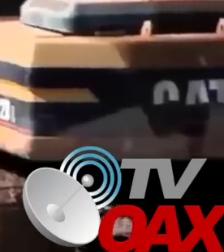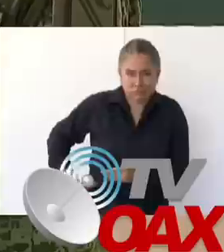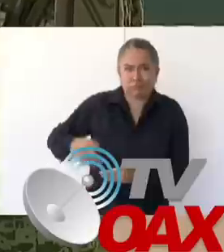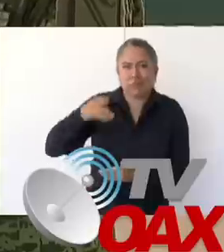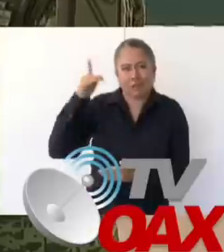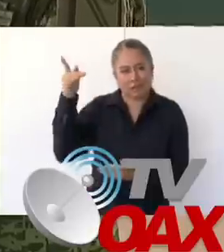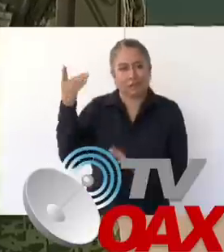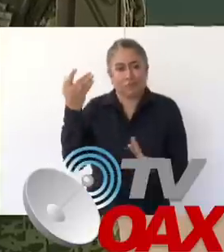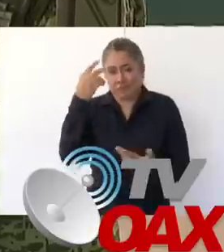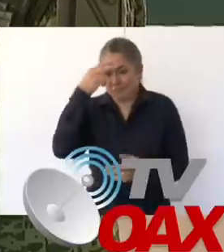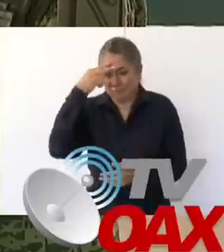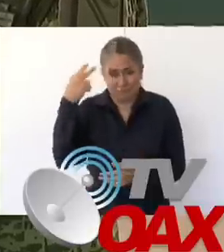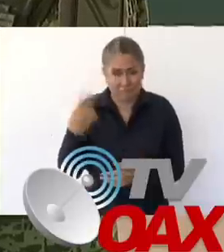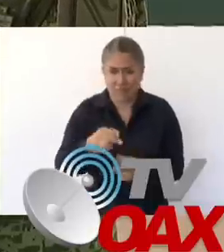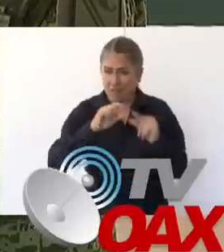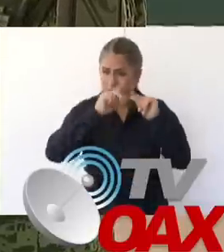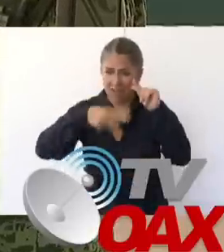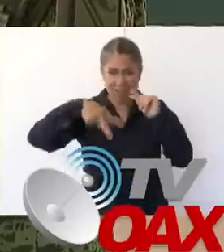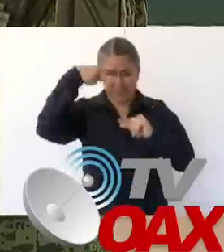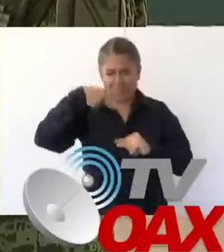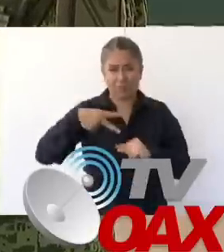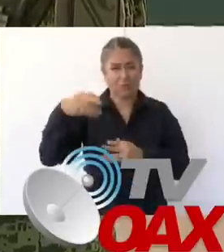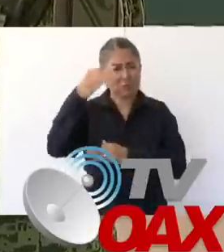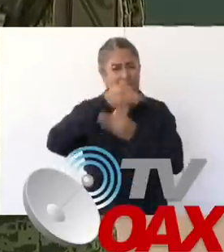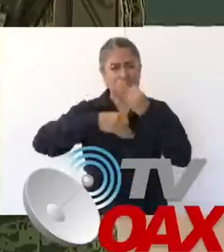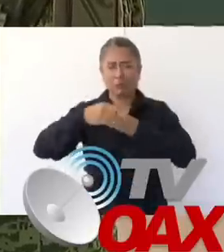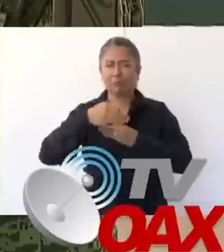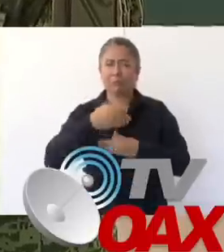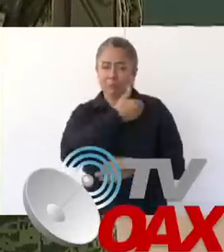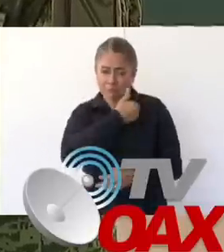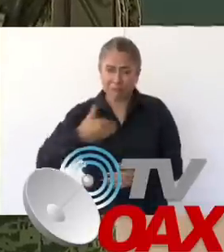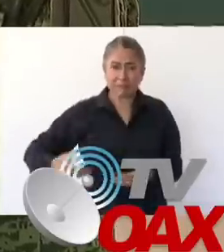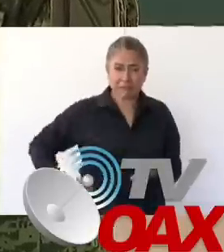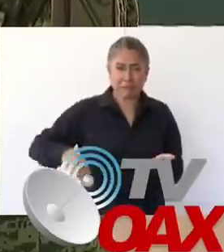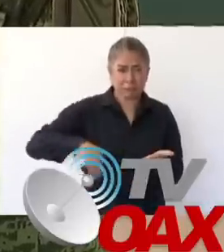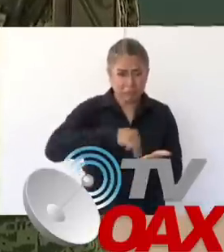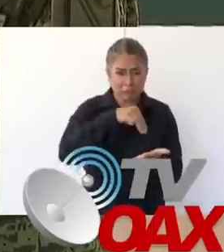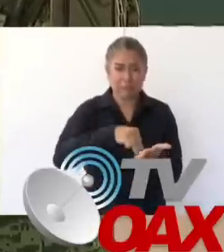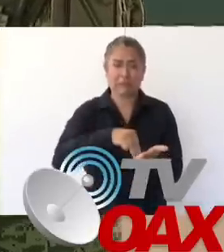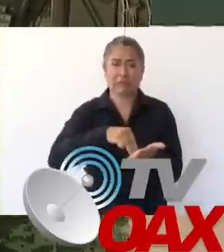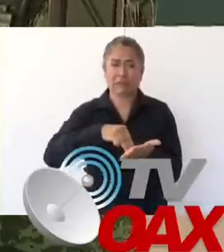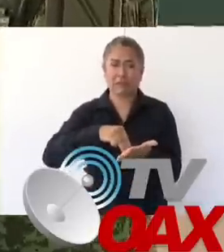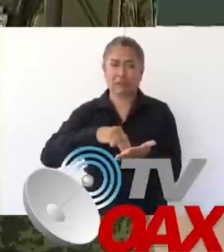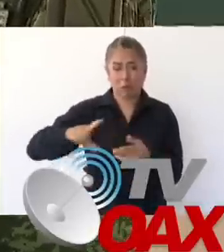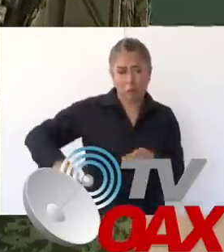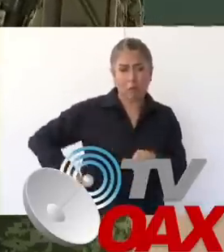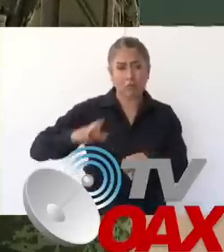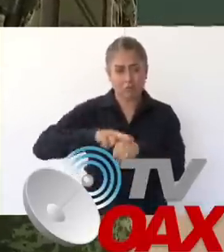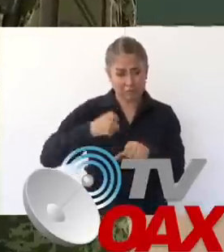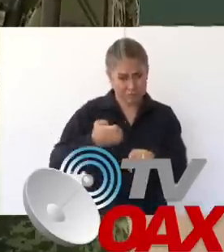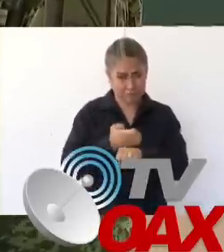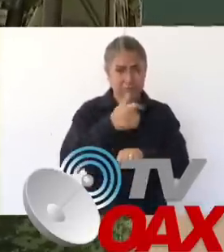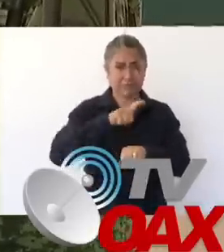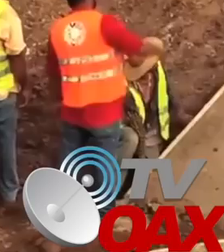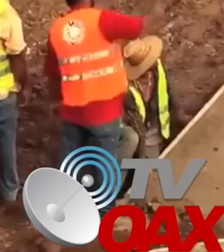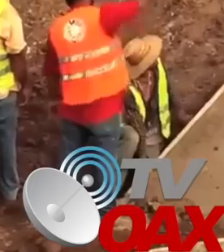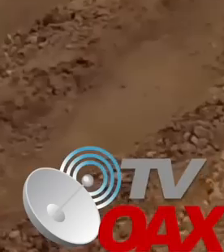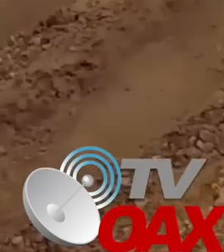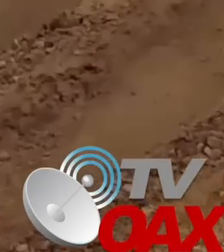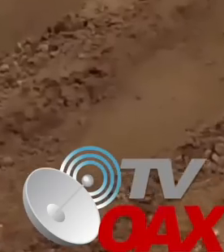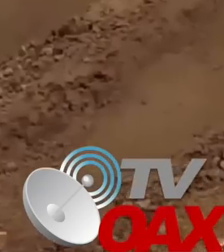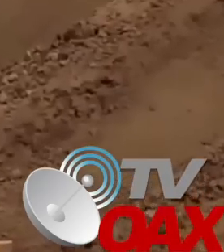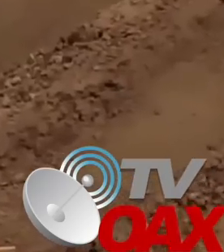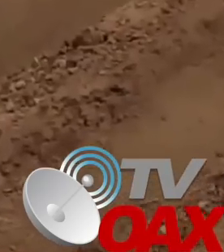los presidentes municipales. Se ha hecho en conjunto, nuestros 3 niveles de gobierno han estado en conjunto respondiendo por este